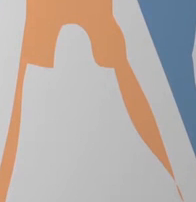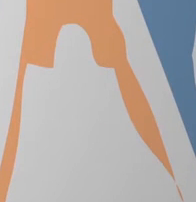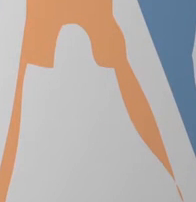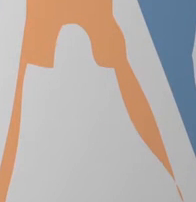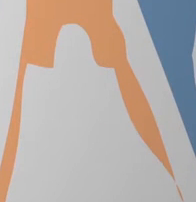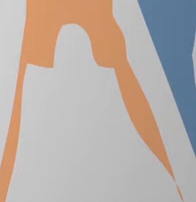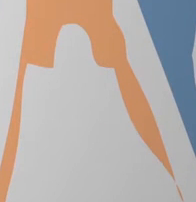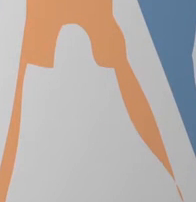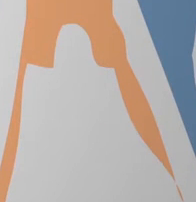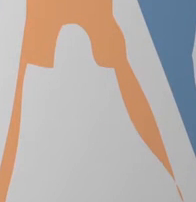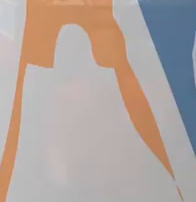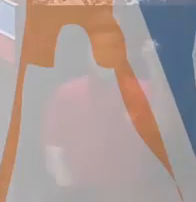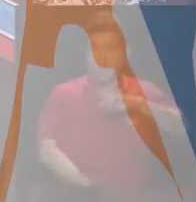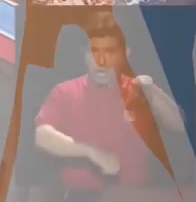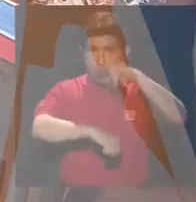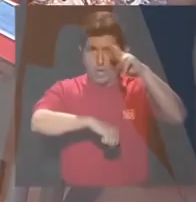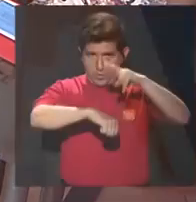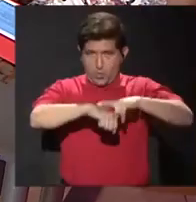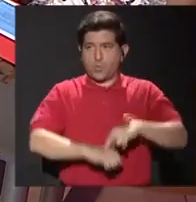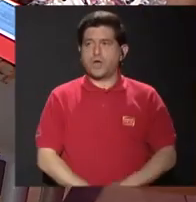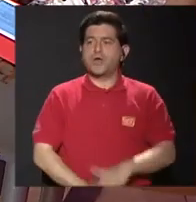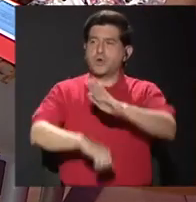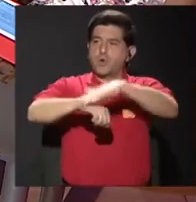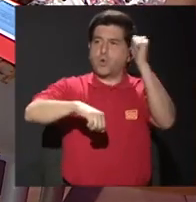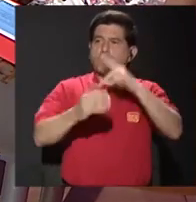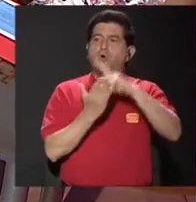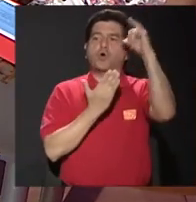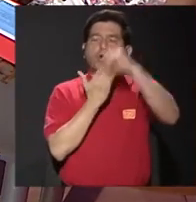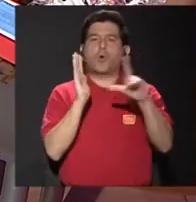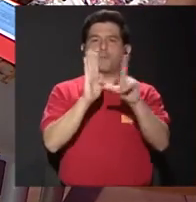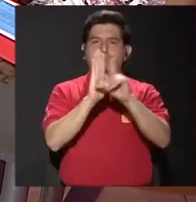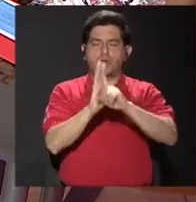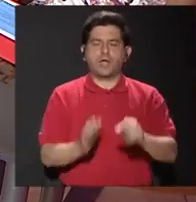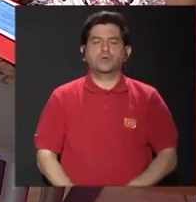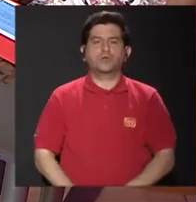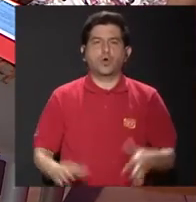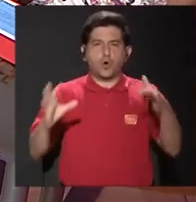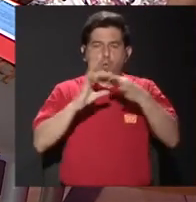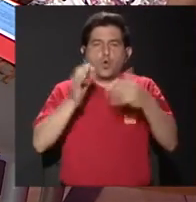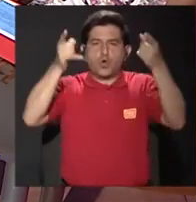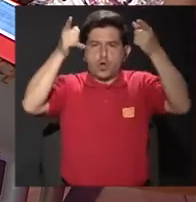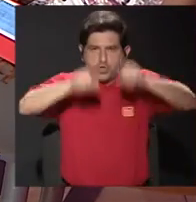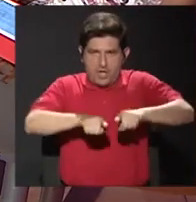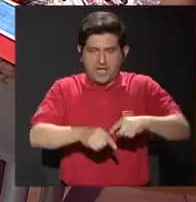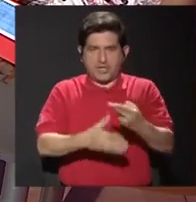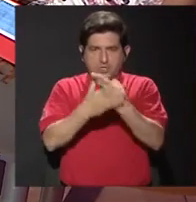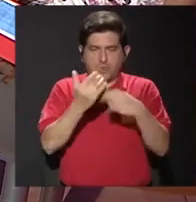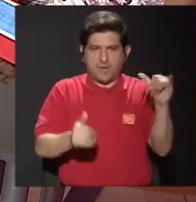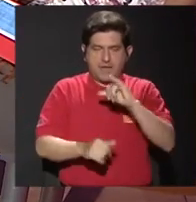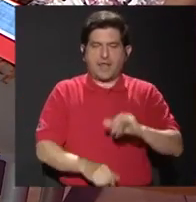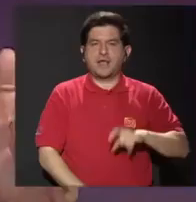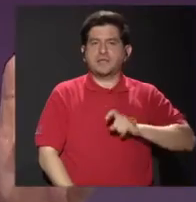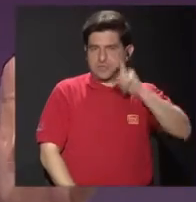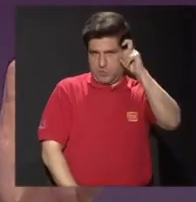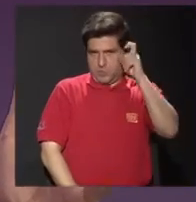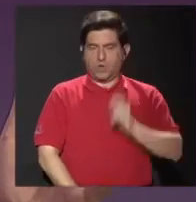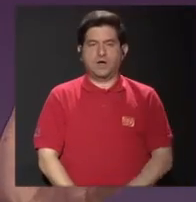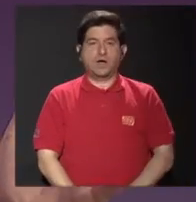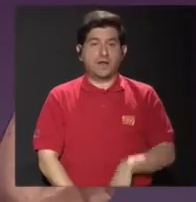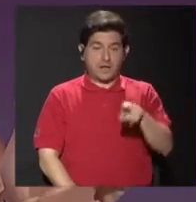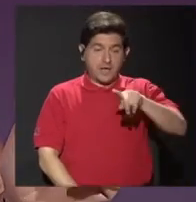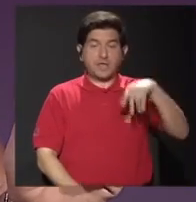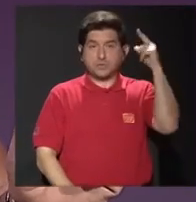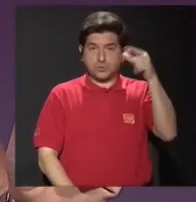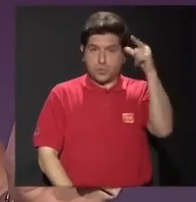recientemente el gobierno de la república convocó el proyecto de ley de uniones de hecho para parejas del mismo sexo lo cual